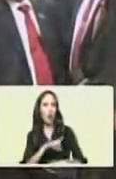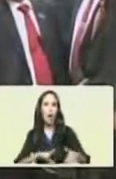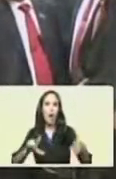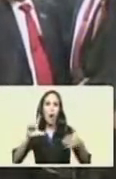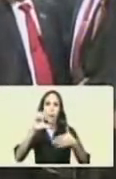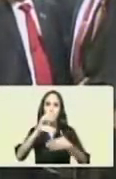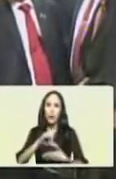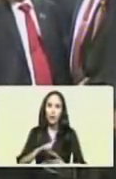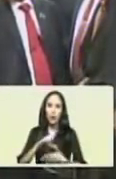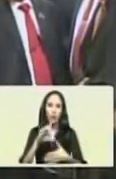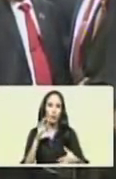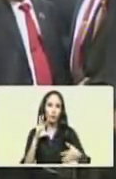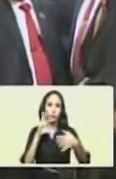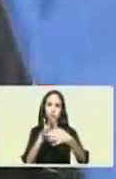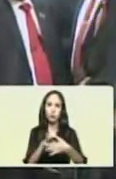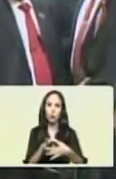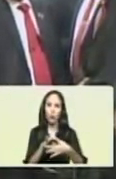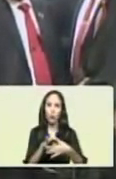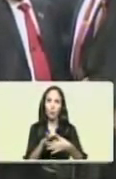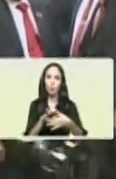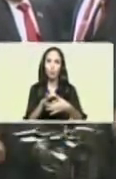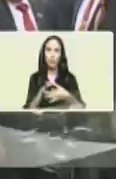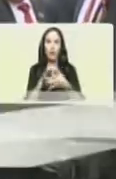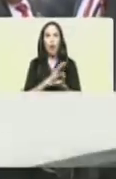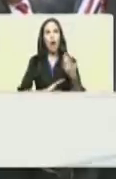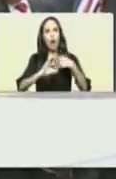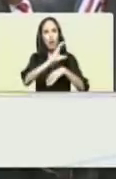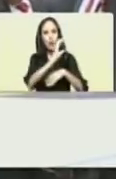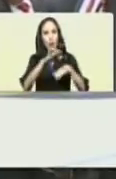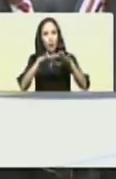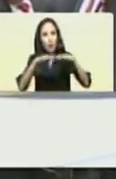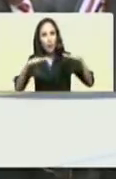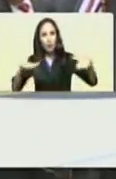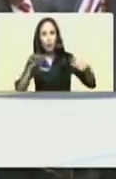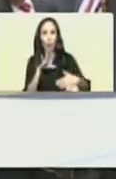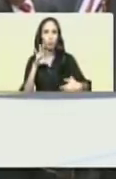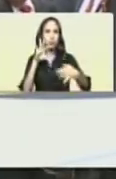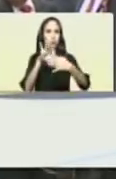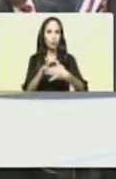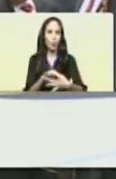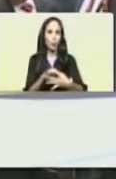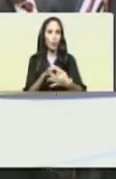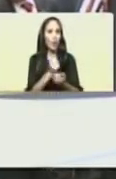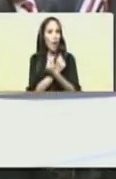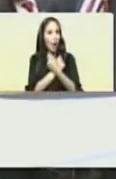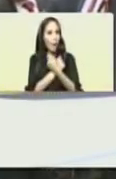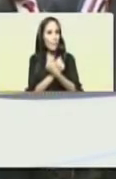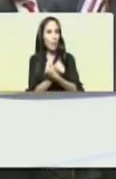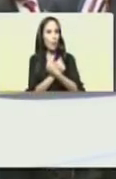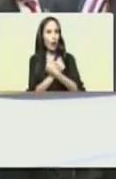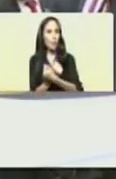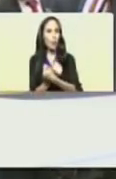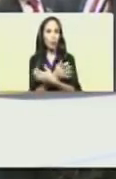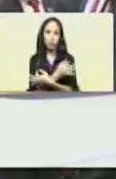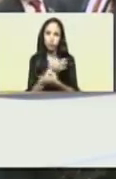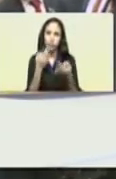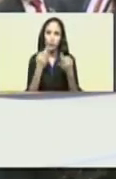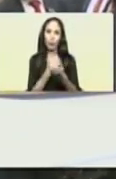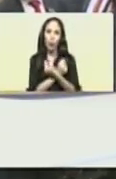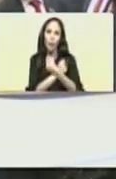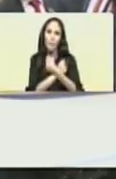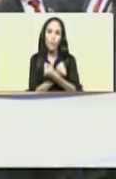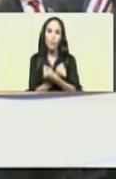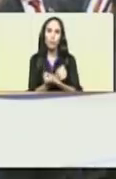unida de ver un caribe unido los que amamos profundamente el sueño